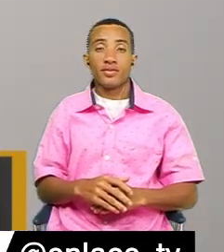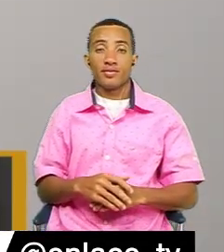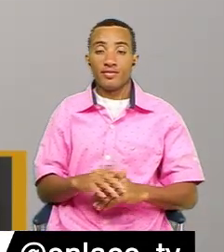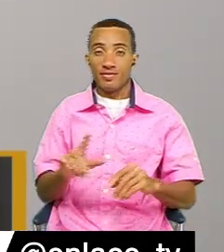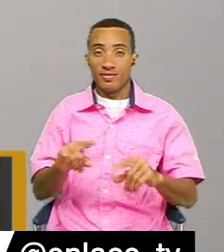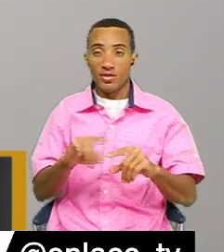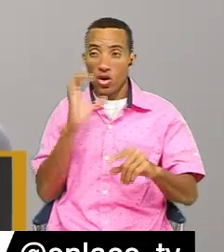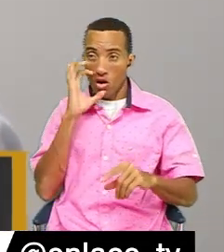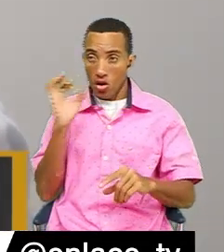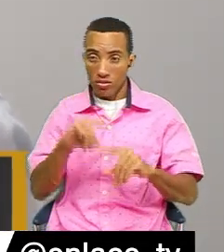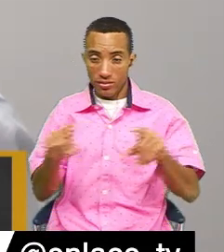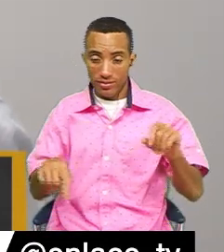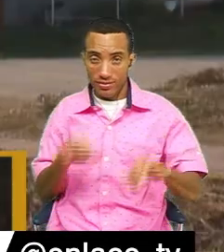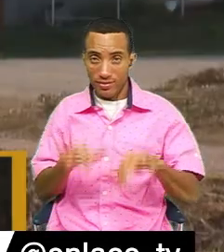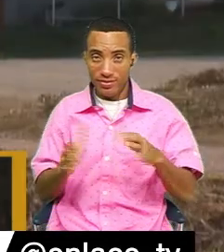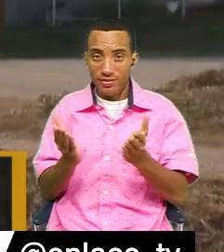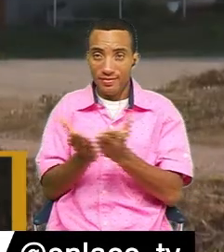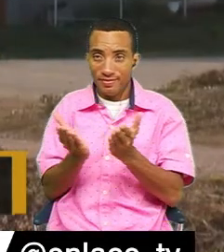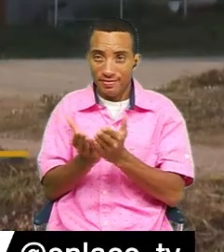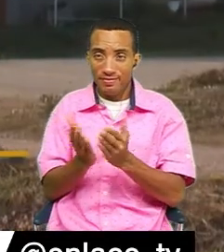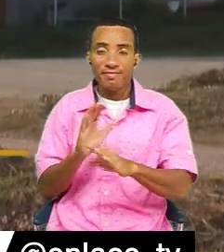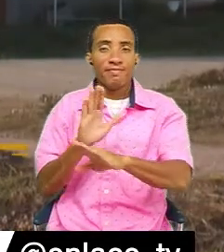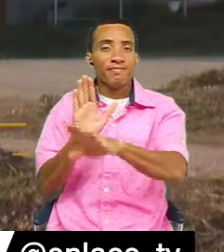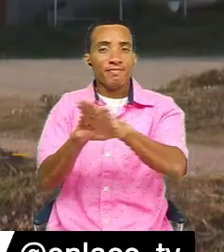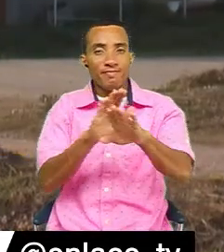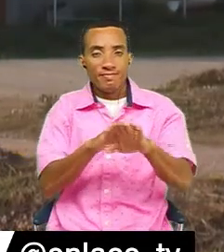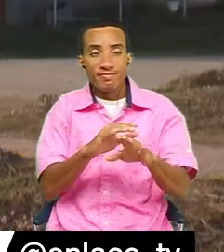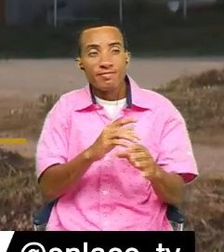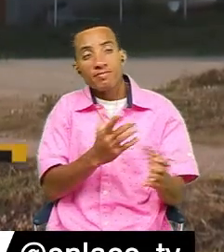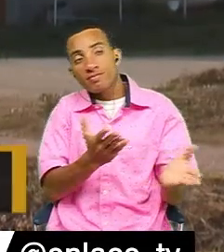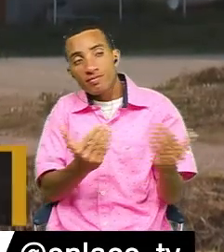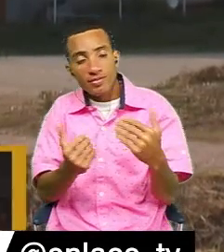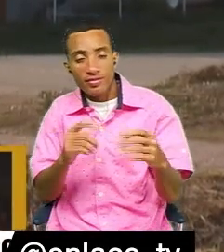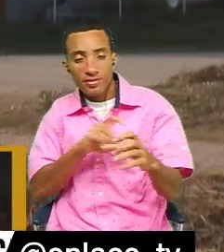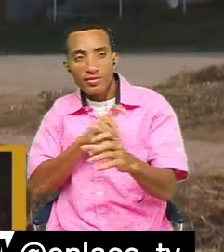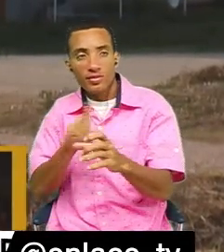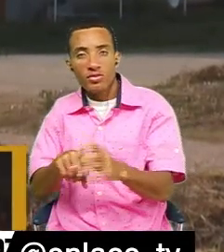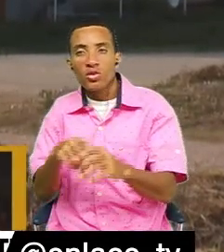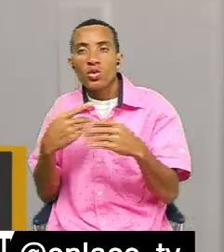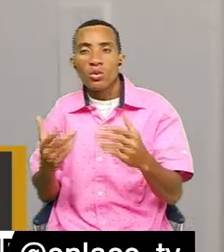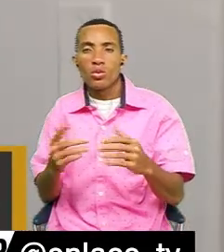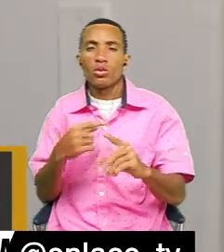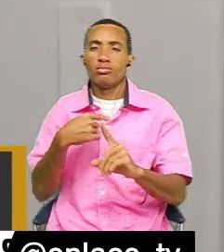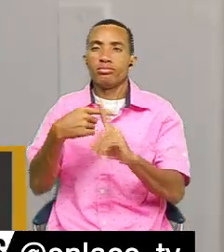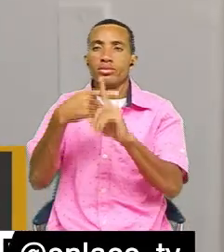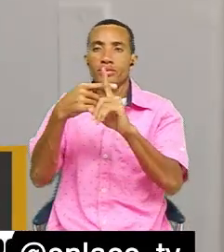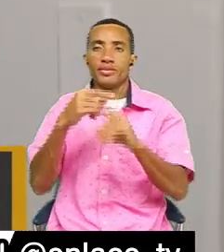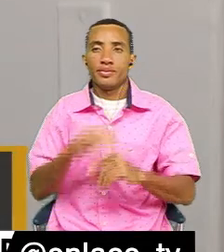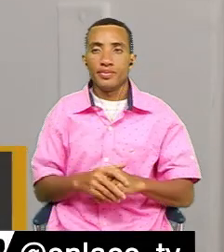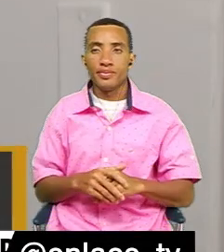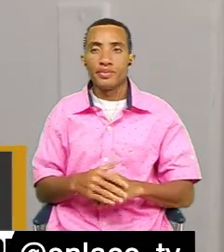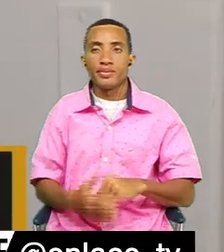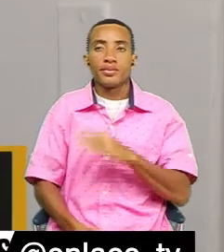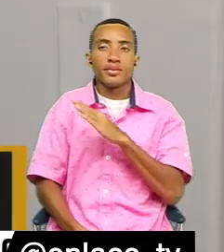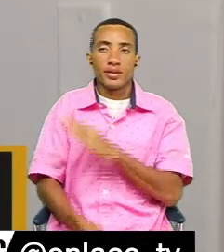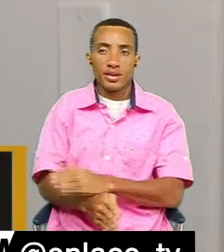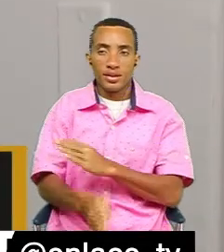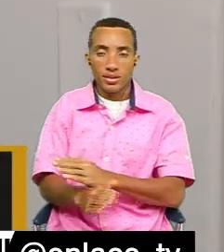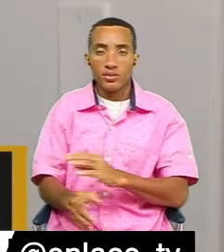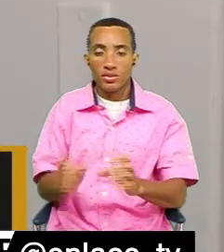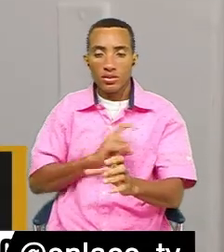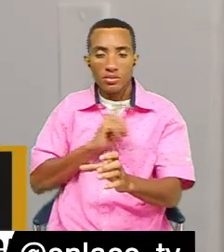de Barranca Bermeja entregó detalles de las jornadas de inscripción en el megacolegio. Él entrega un balance positivo. Bueno, seguimos con nuestras matrículas